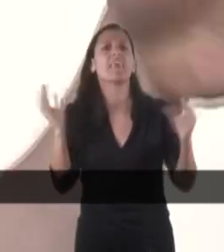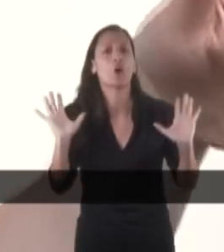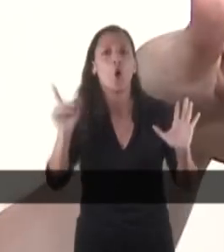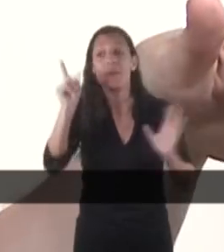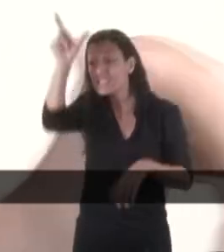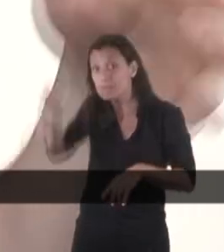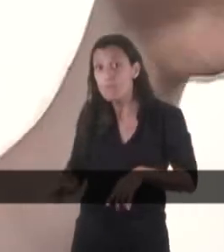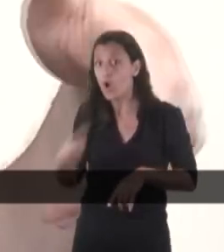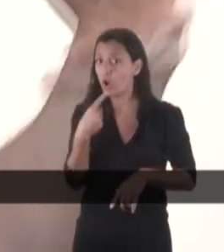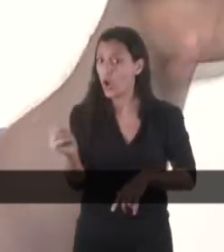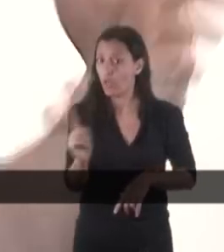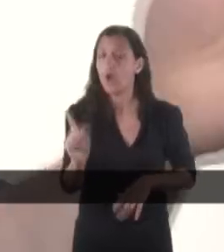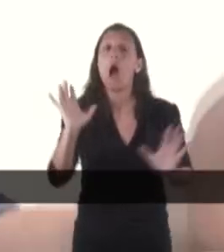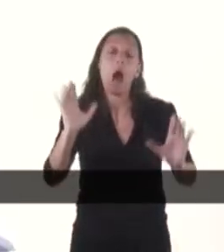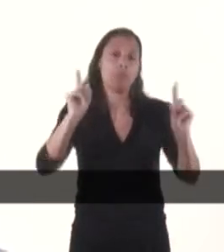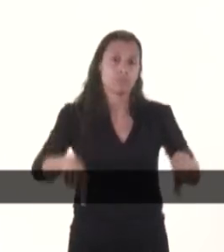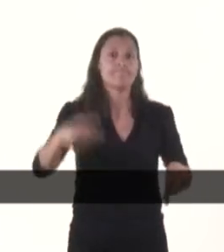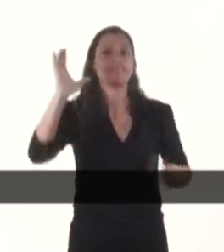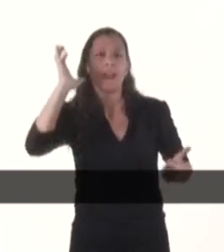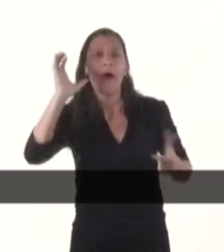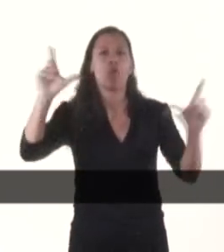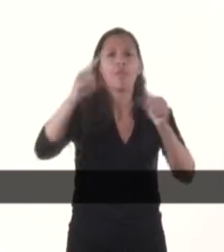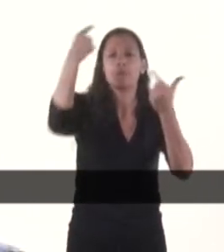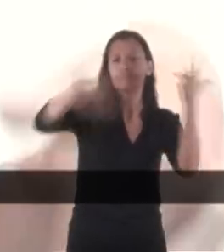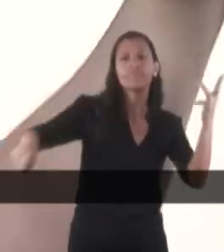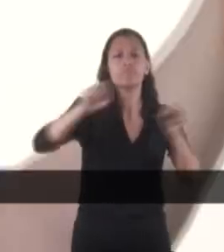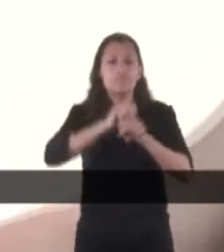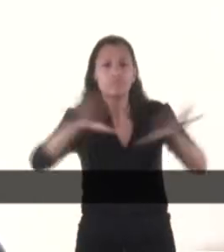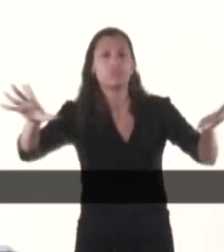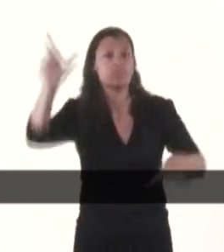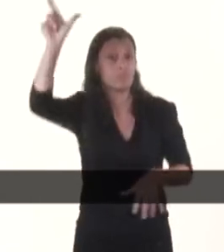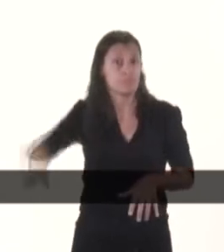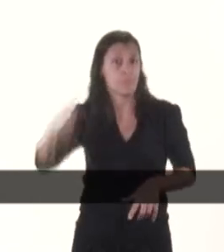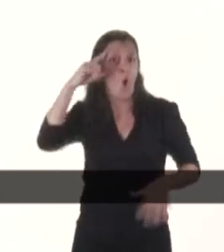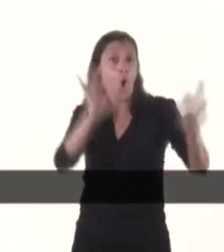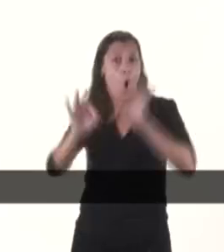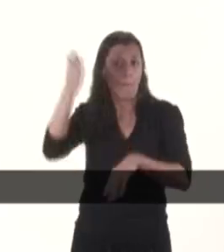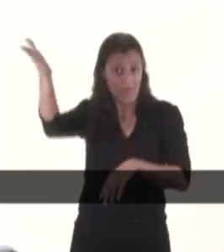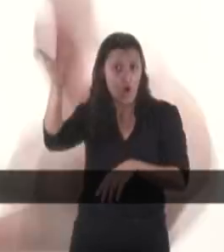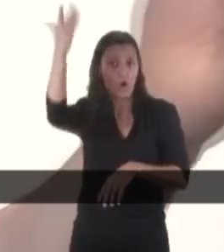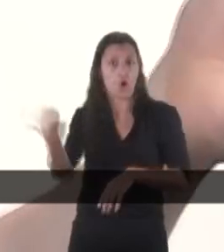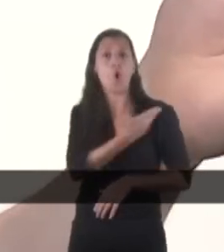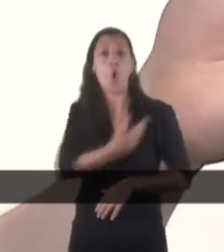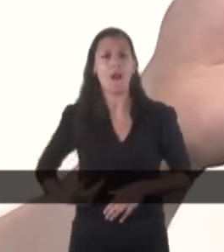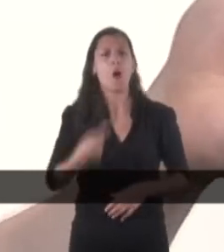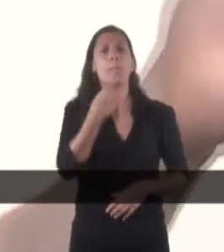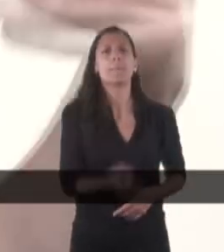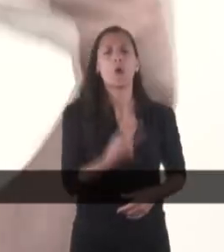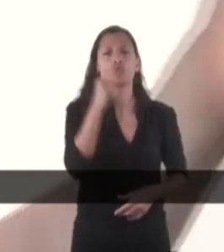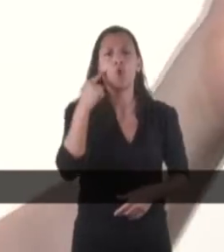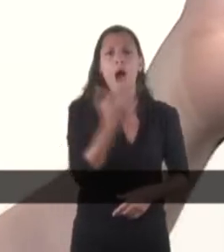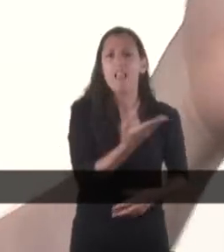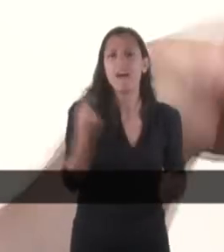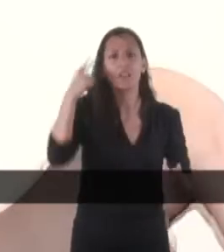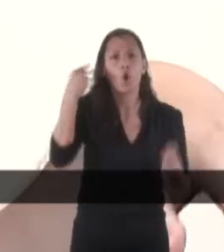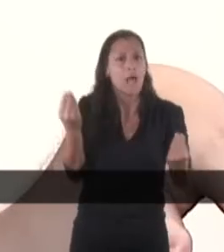off, en diferentes medios se divulgó la posición del gobernador después de la reunión. Te quería preguntar cómo tomó el presidente Alberto Fernández ida